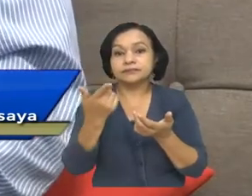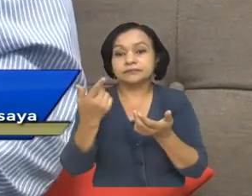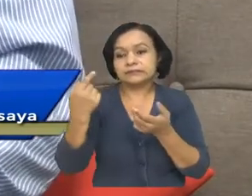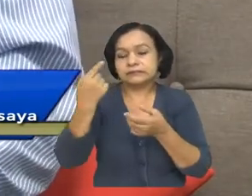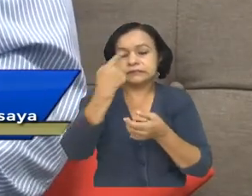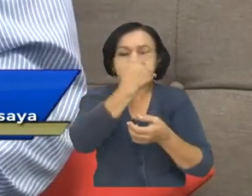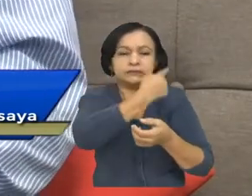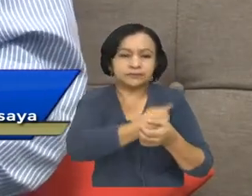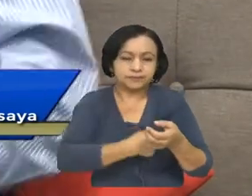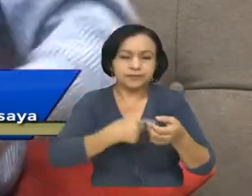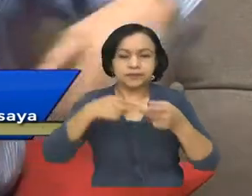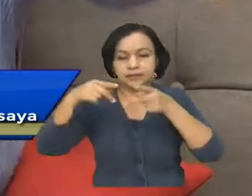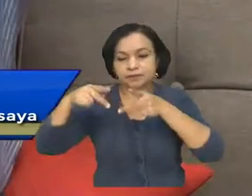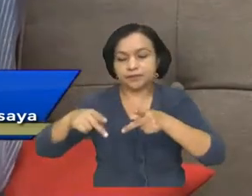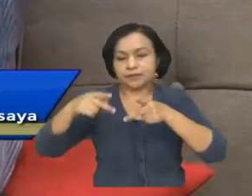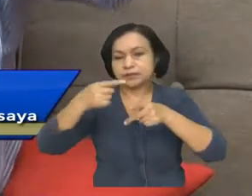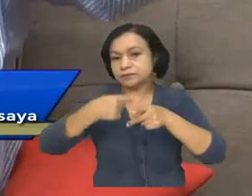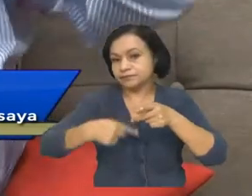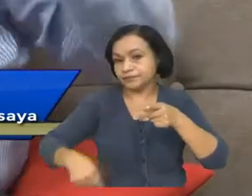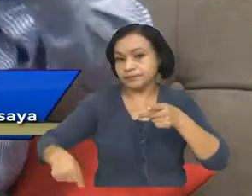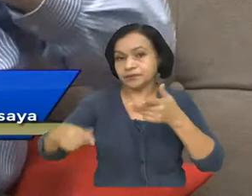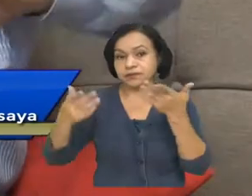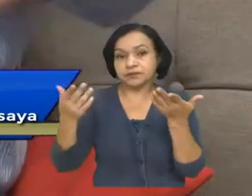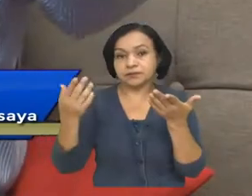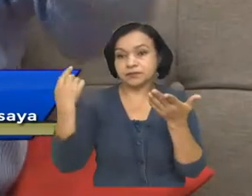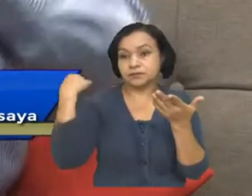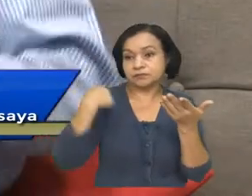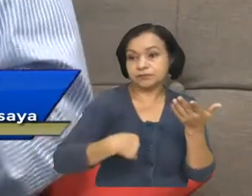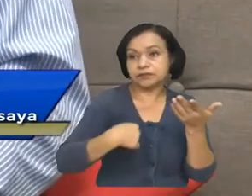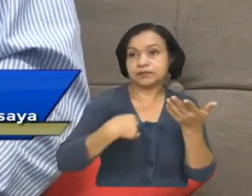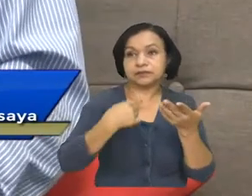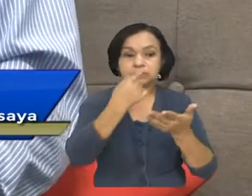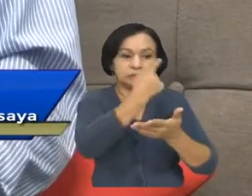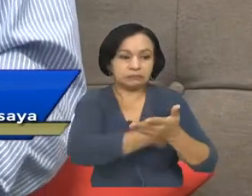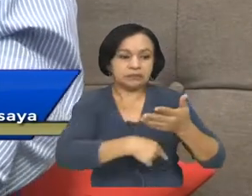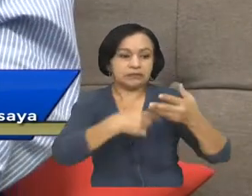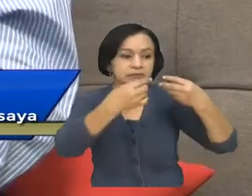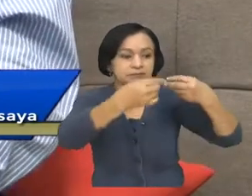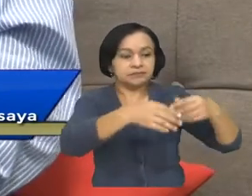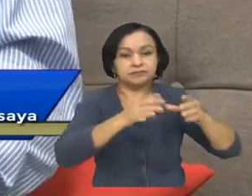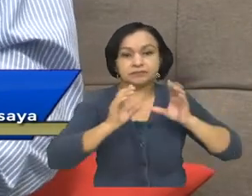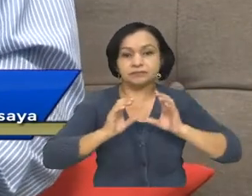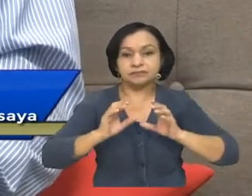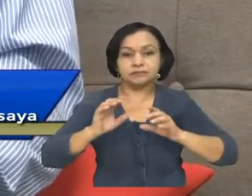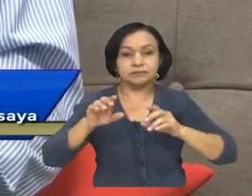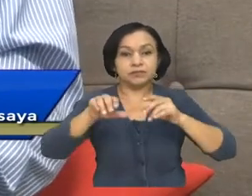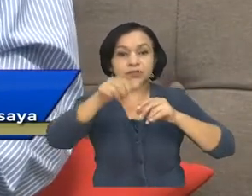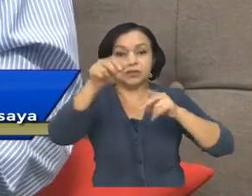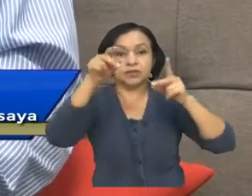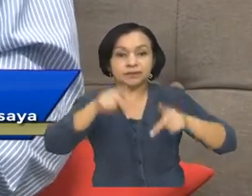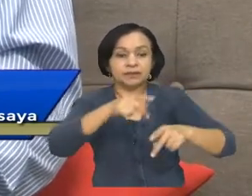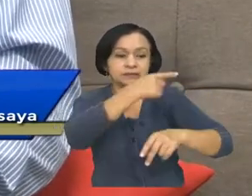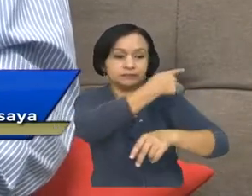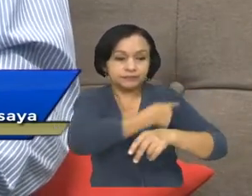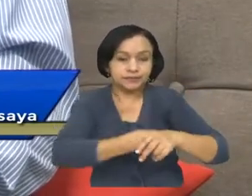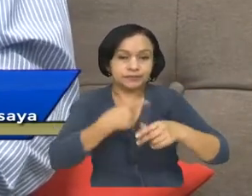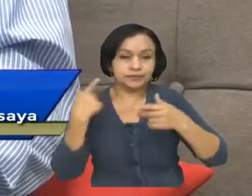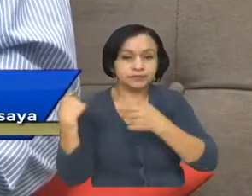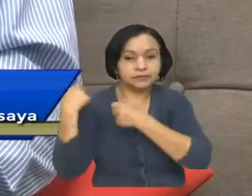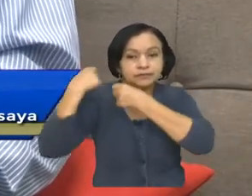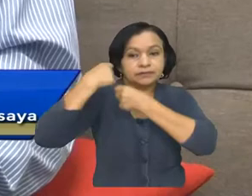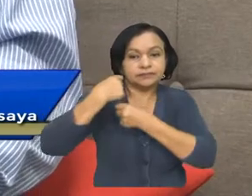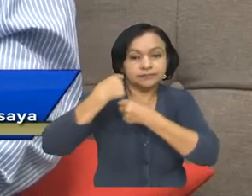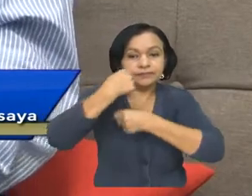herido. Porque mirabas pedazos de todo en el camino, otros que estaban heridos, entonces nos tocó cargar